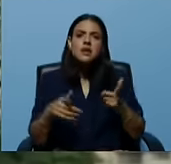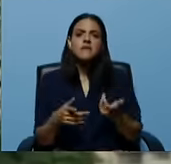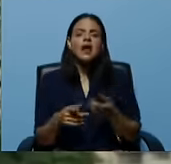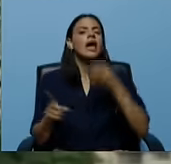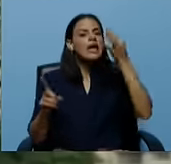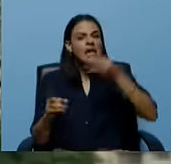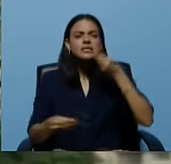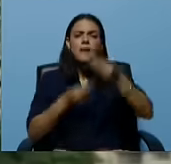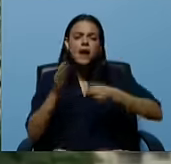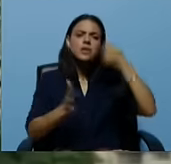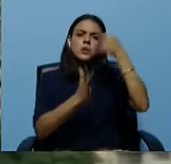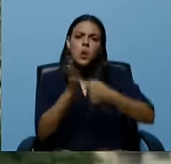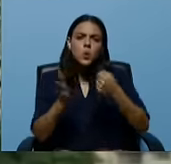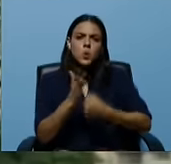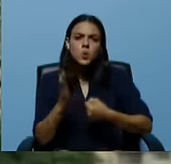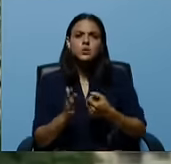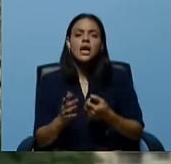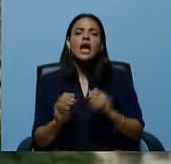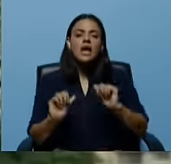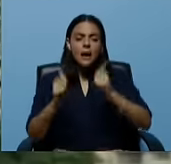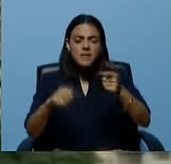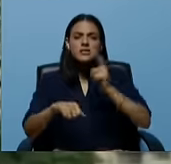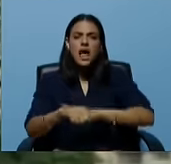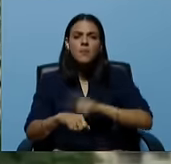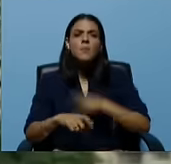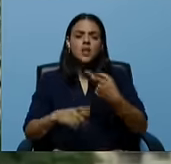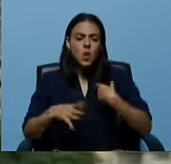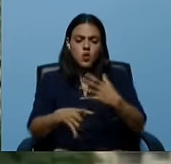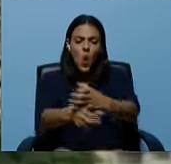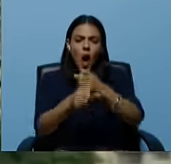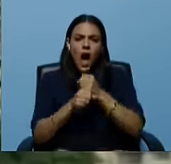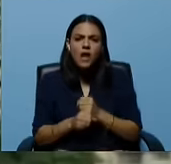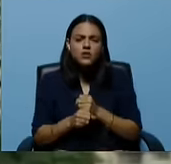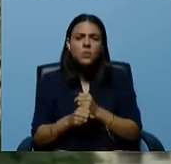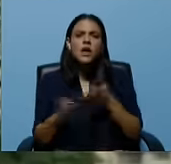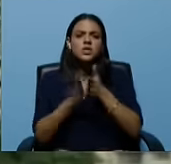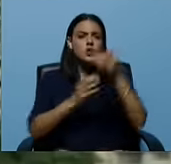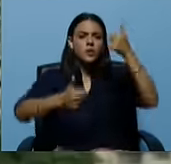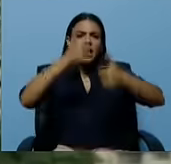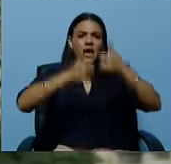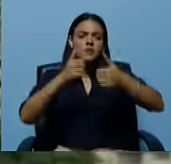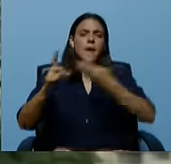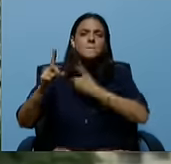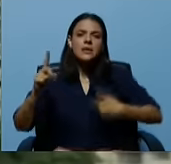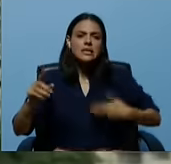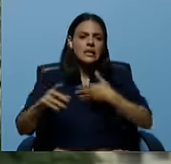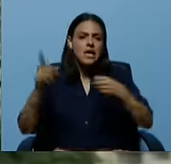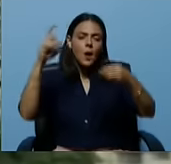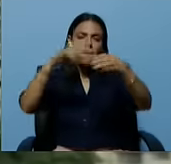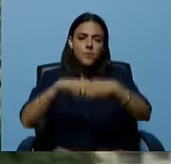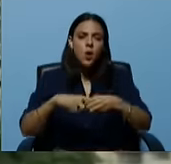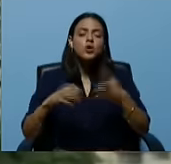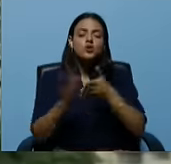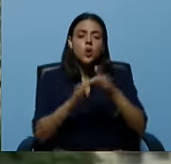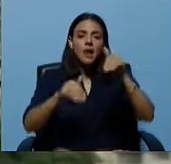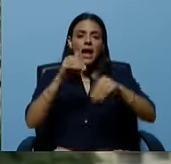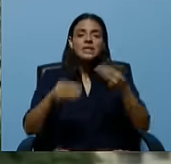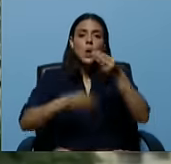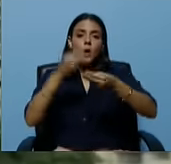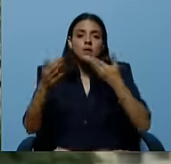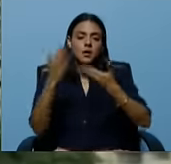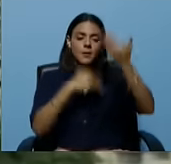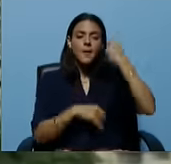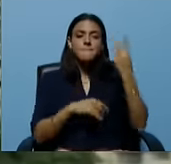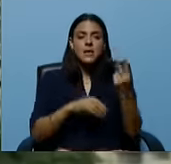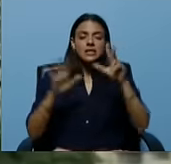hecho desde el momento en que él asumió la candidatura presidencial para las elecciones que se realizaron